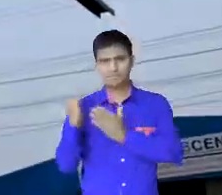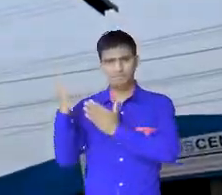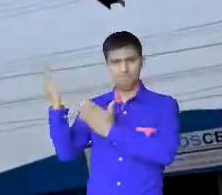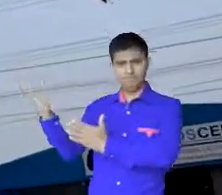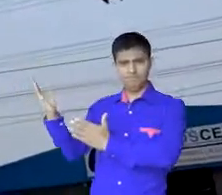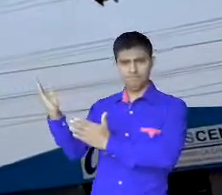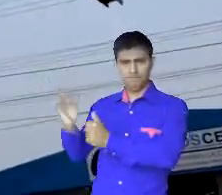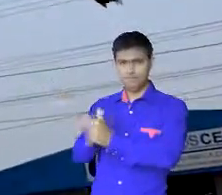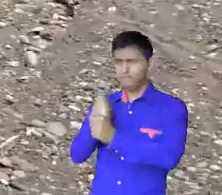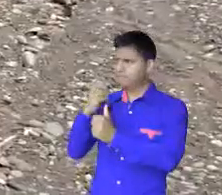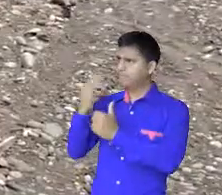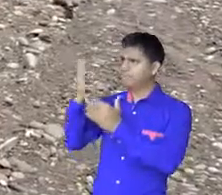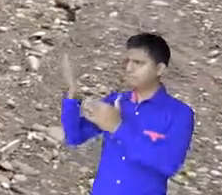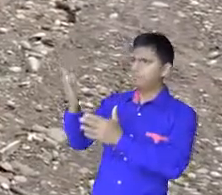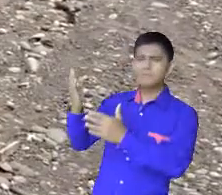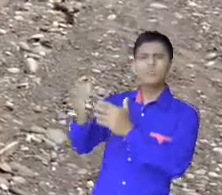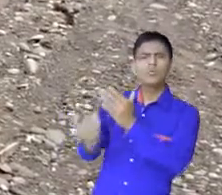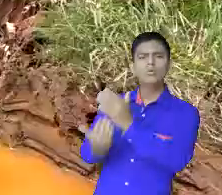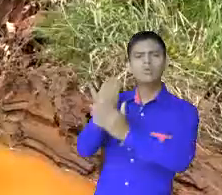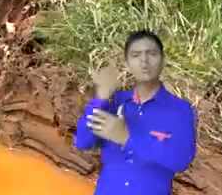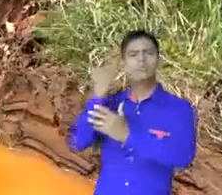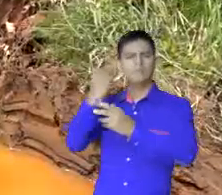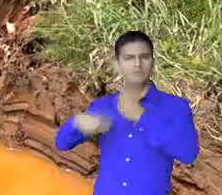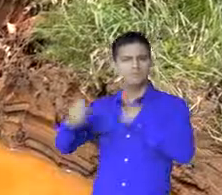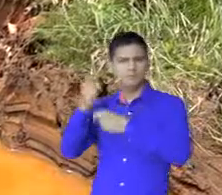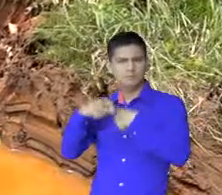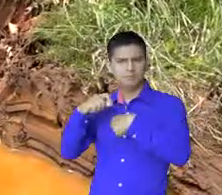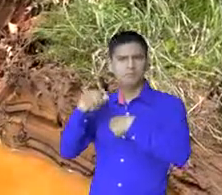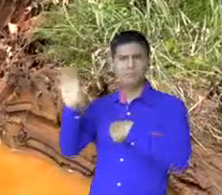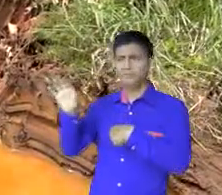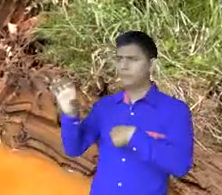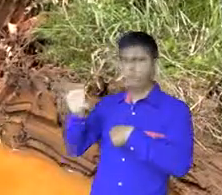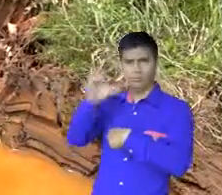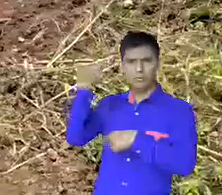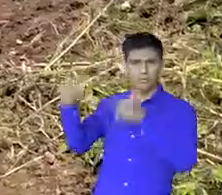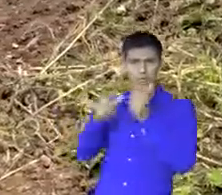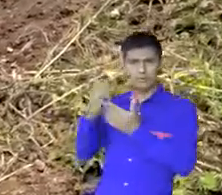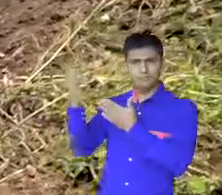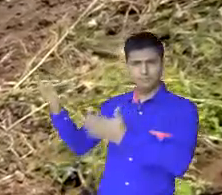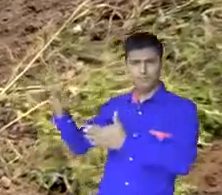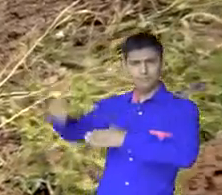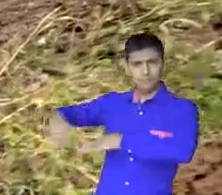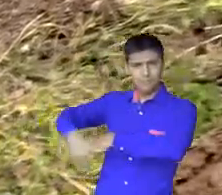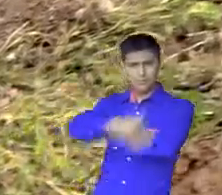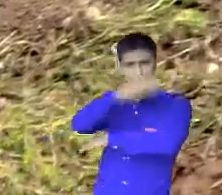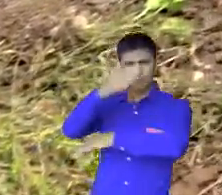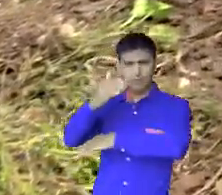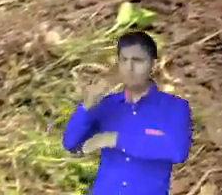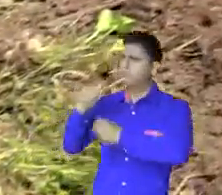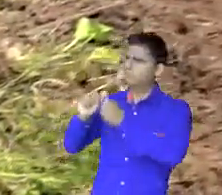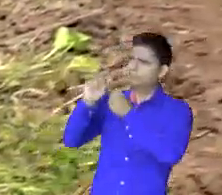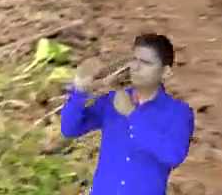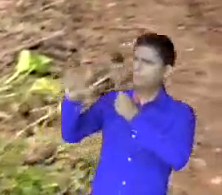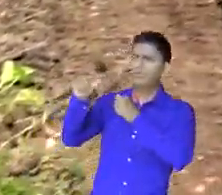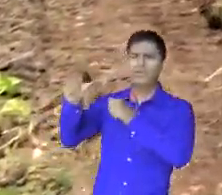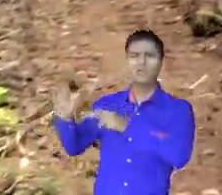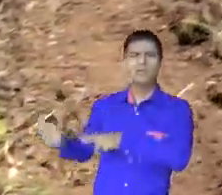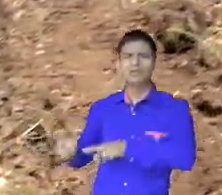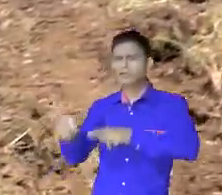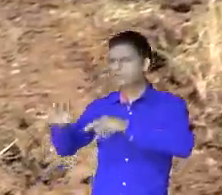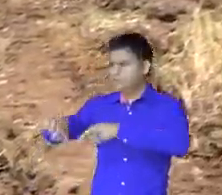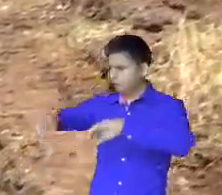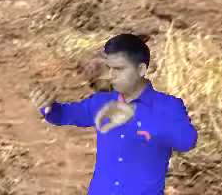la infraestructura para el mercado de abastos. Otro lugar fue en la vía Laguarico. Allí se realizó la limpieza del riachuelo